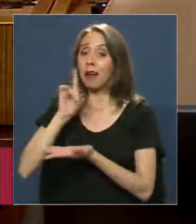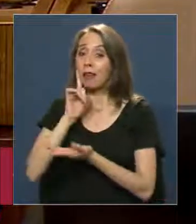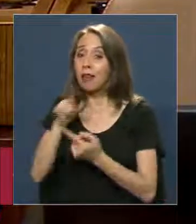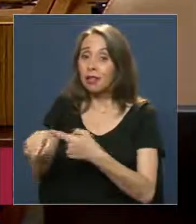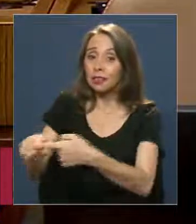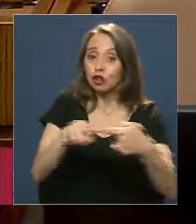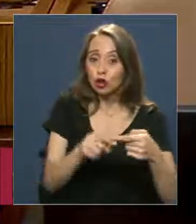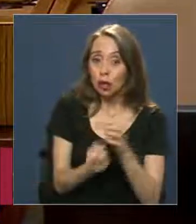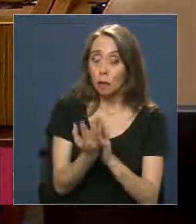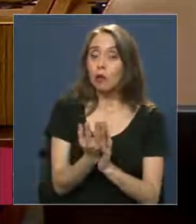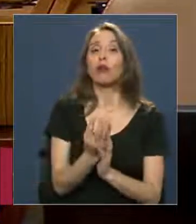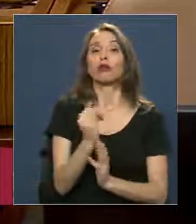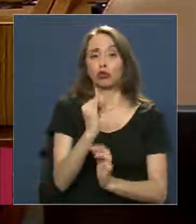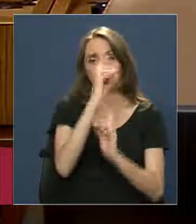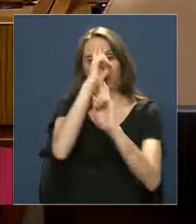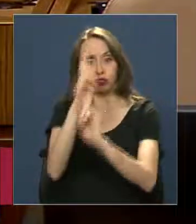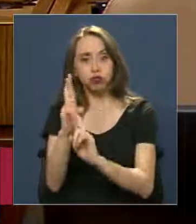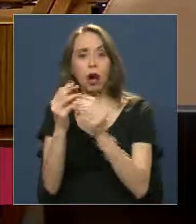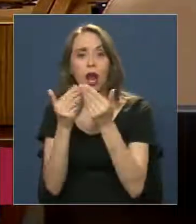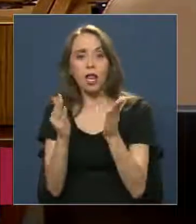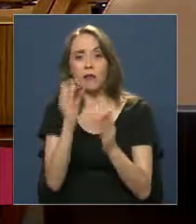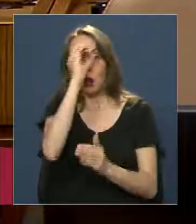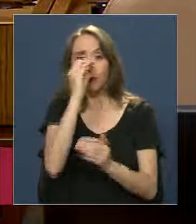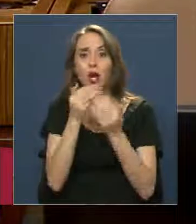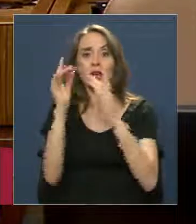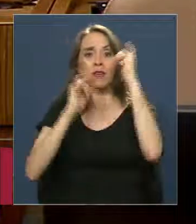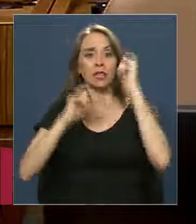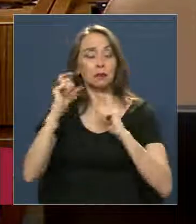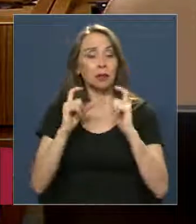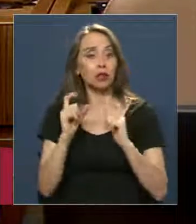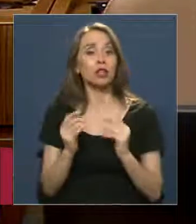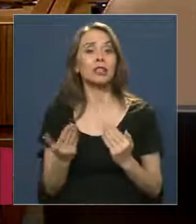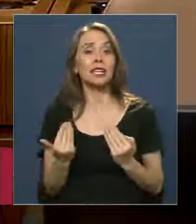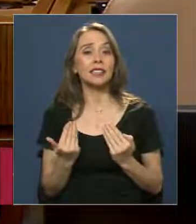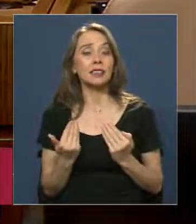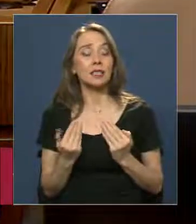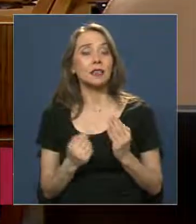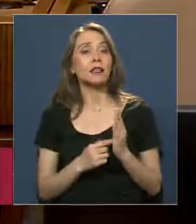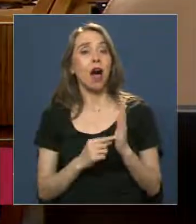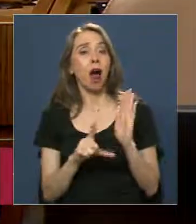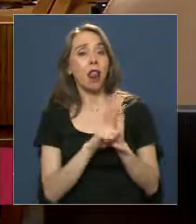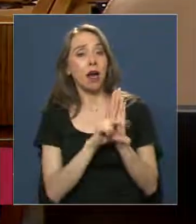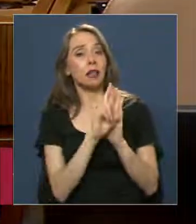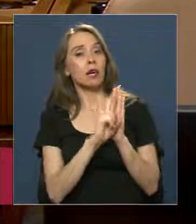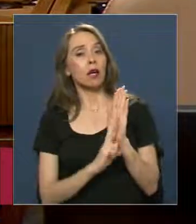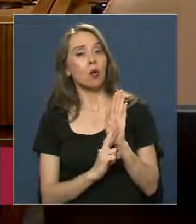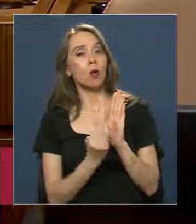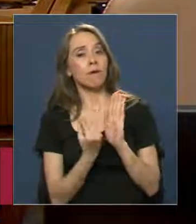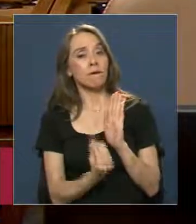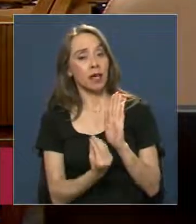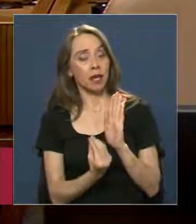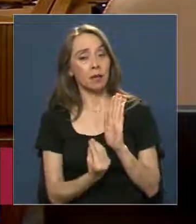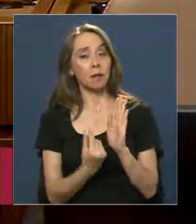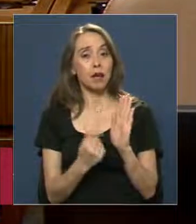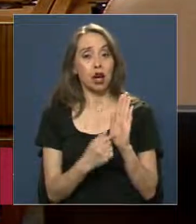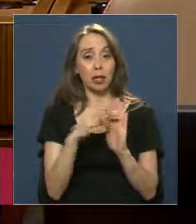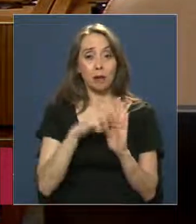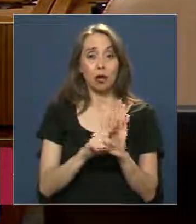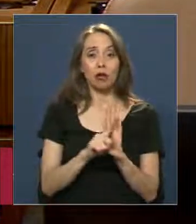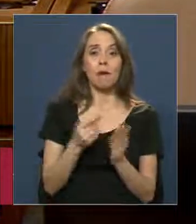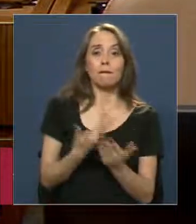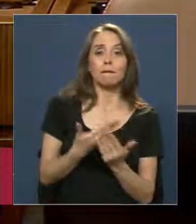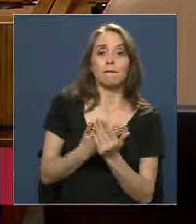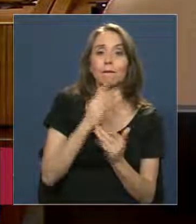que respeta la libertad de opinión y de expresión, requieren de una regulación apropiada. Sin embargo, se está utilizando este